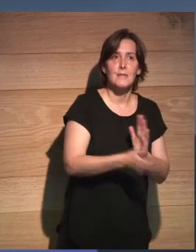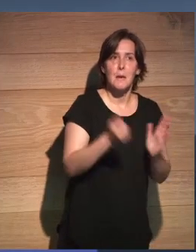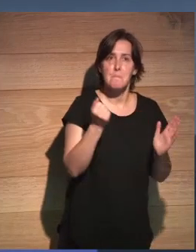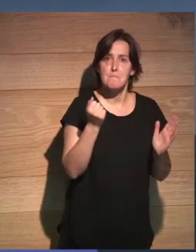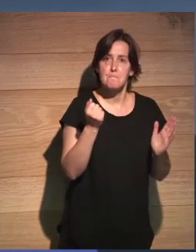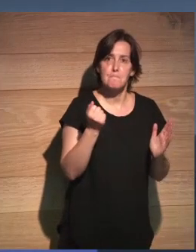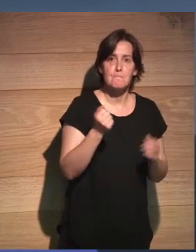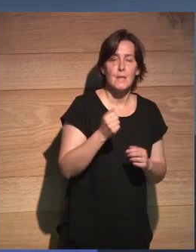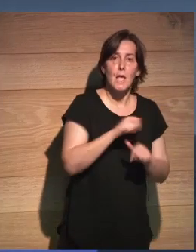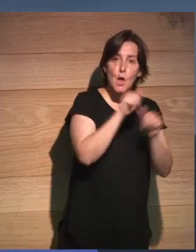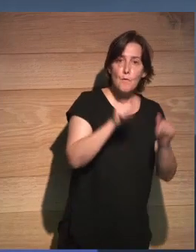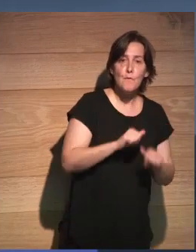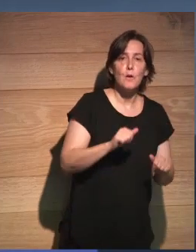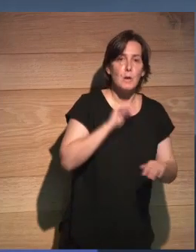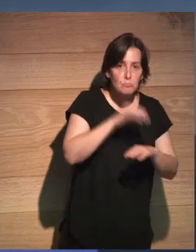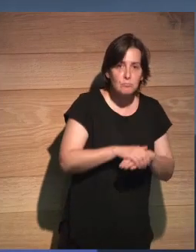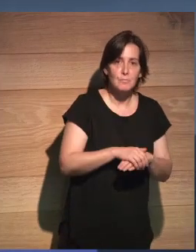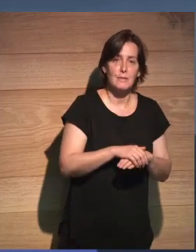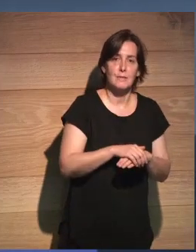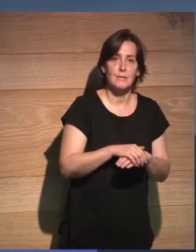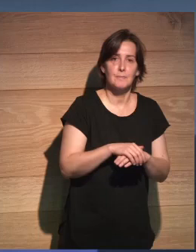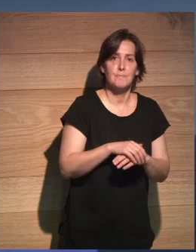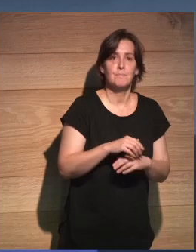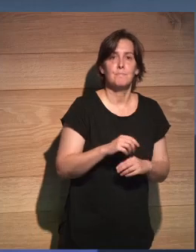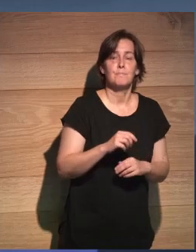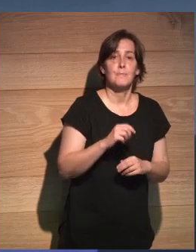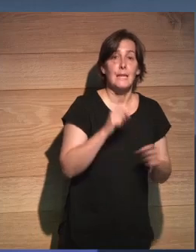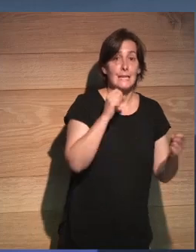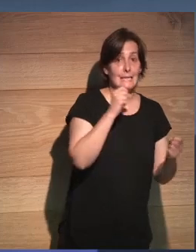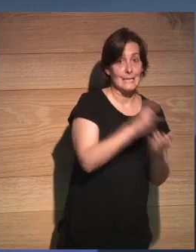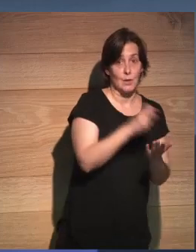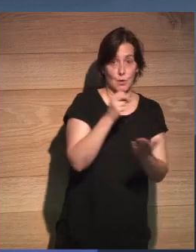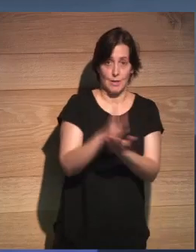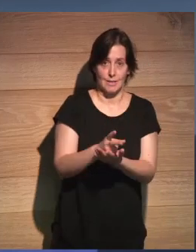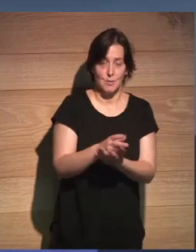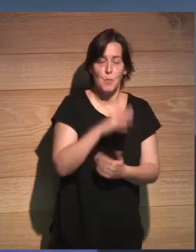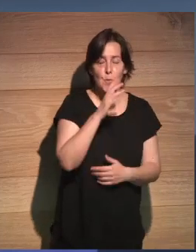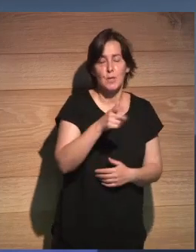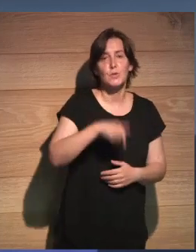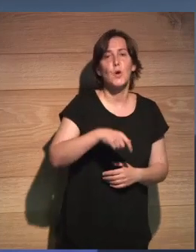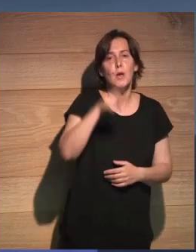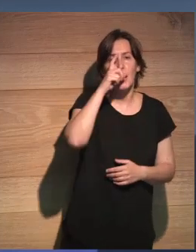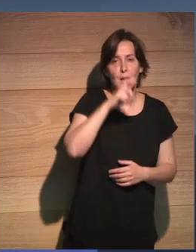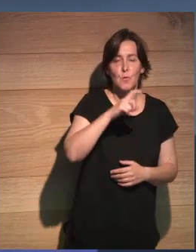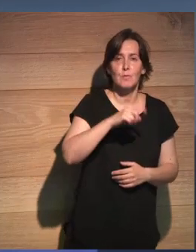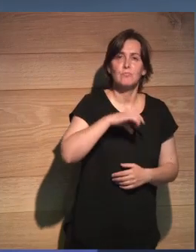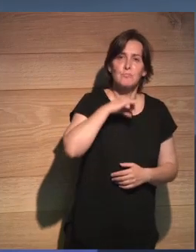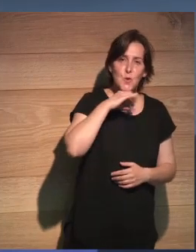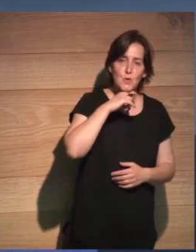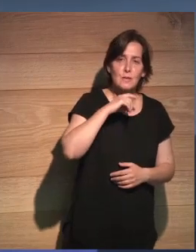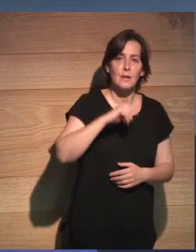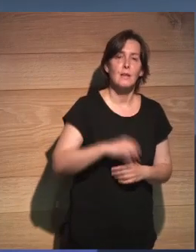de cumplir ambas aspiraciones. Por ello, recuerdo hoy con satisfacción